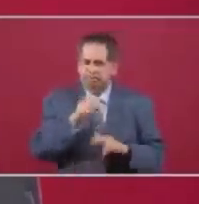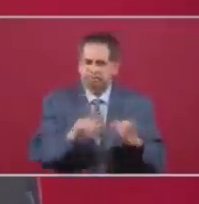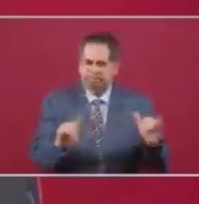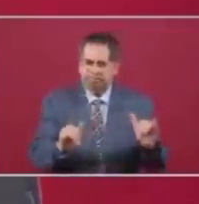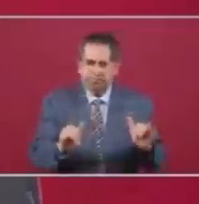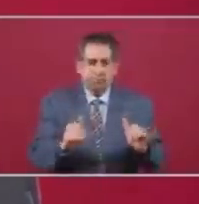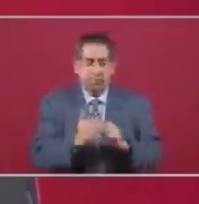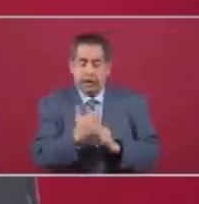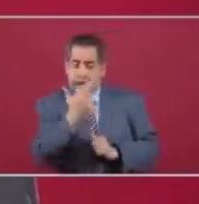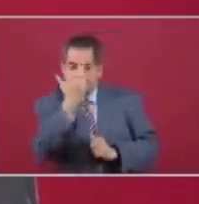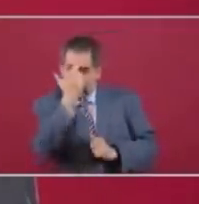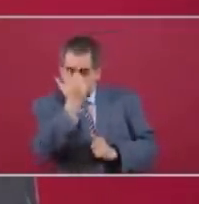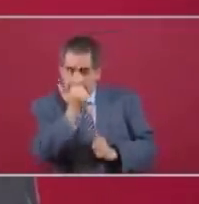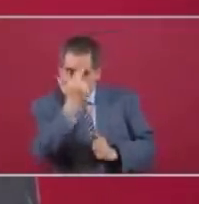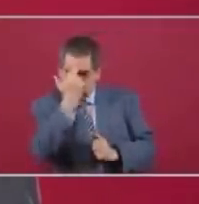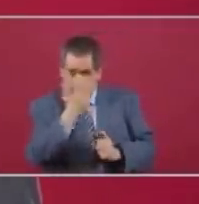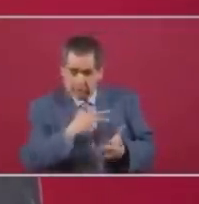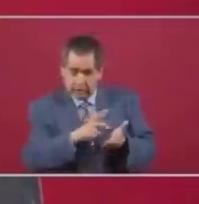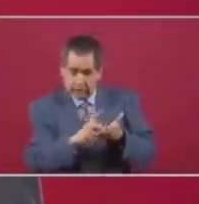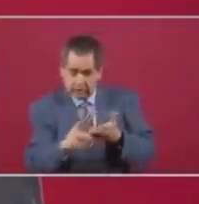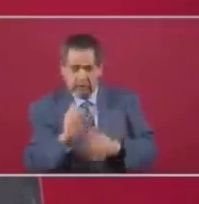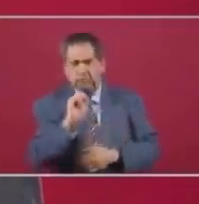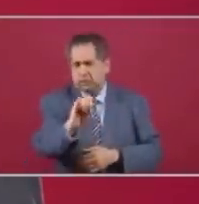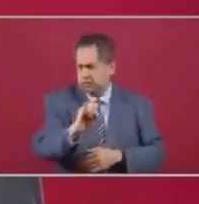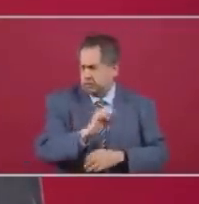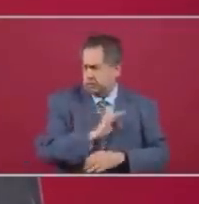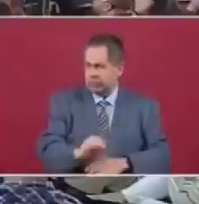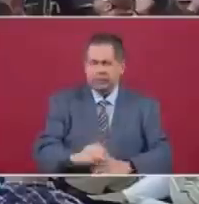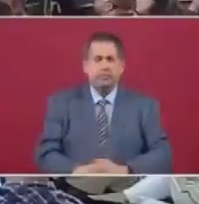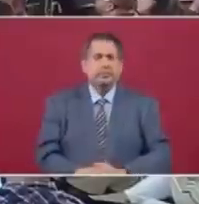todo por la razón y el derecho.